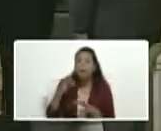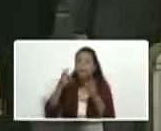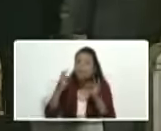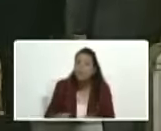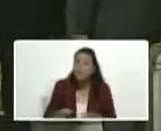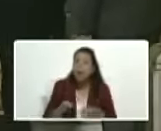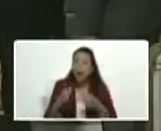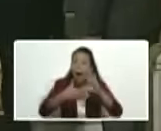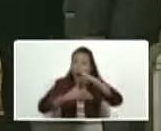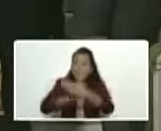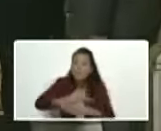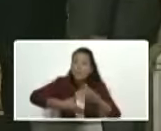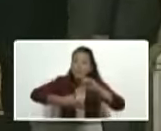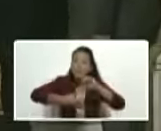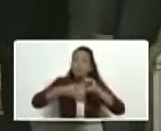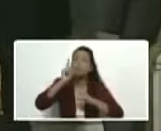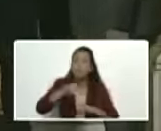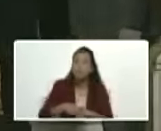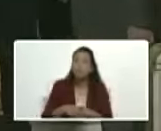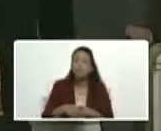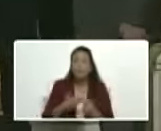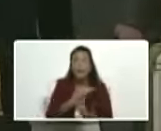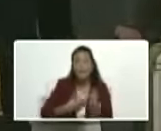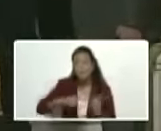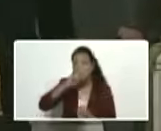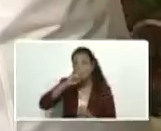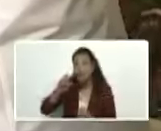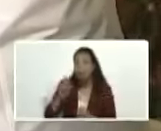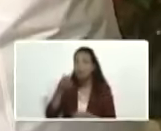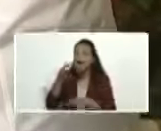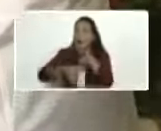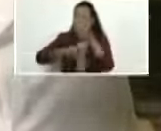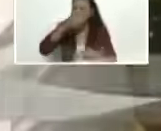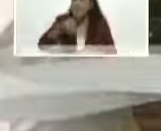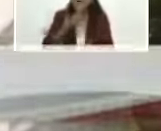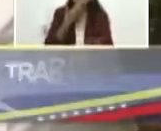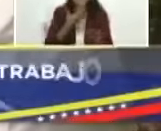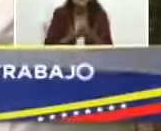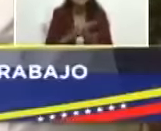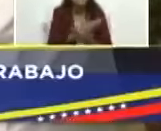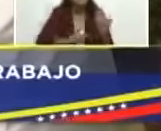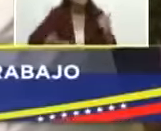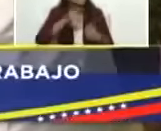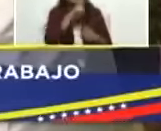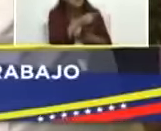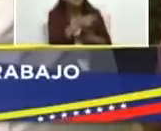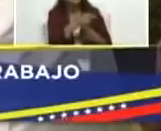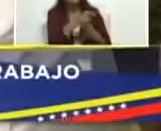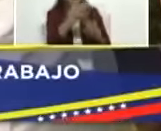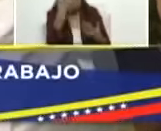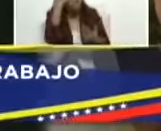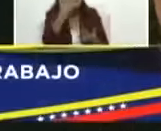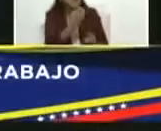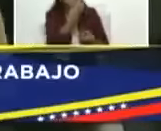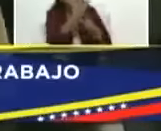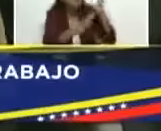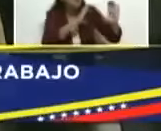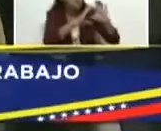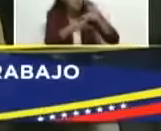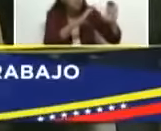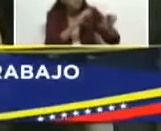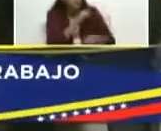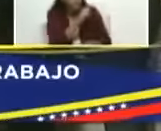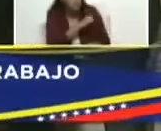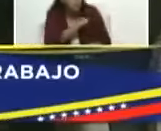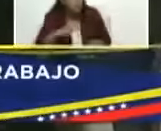a Sudamérica. Ha dicho también el presidente constitucional Nicolás Maduro, le agradezco al presidente Petro, esta es una buena conversación, una